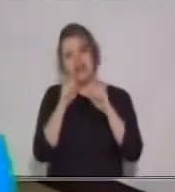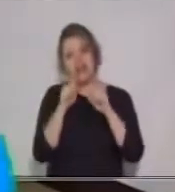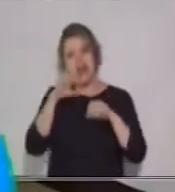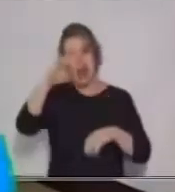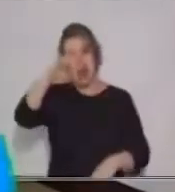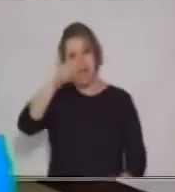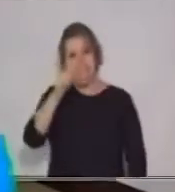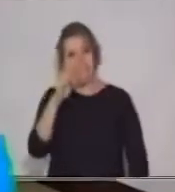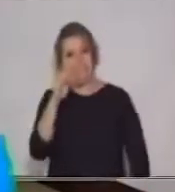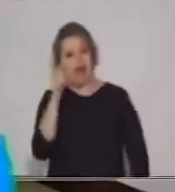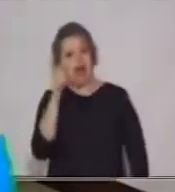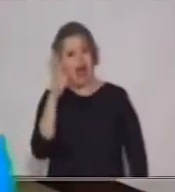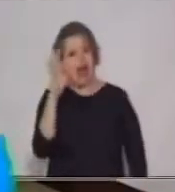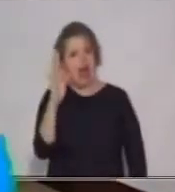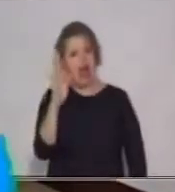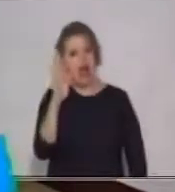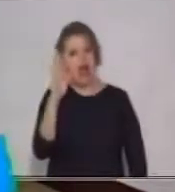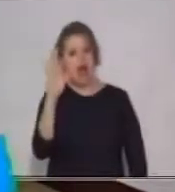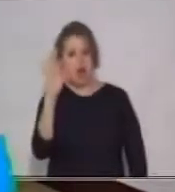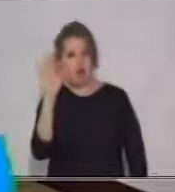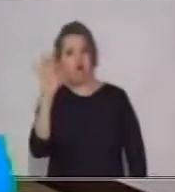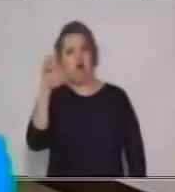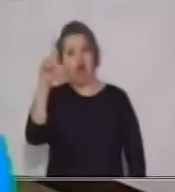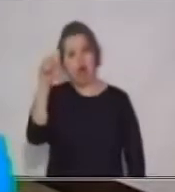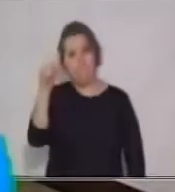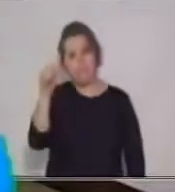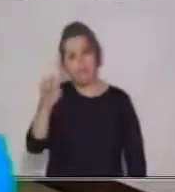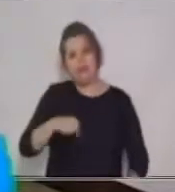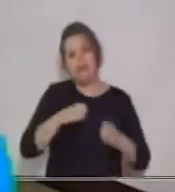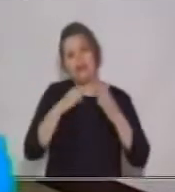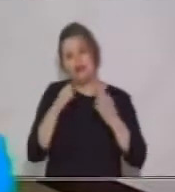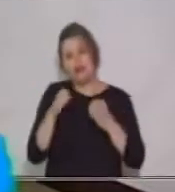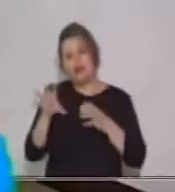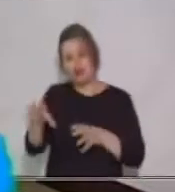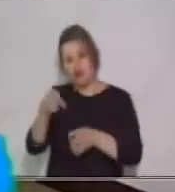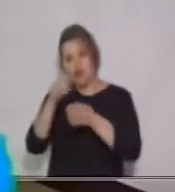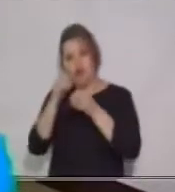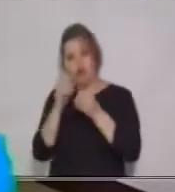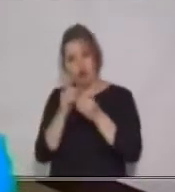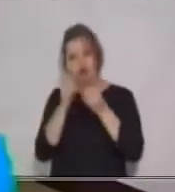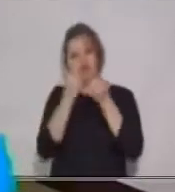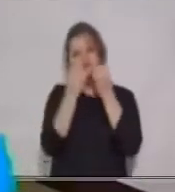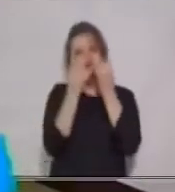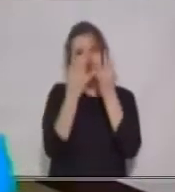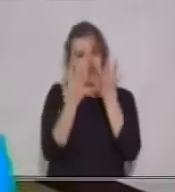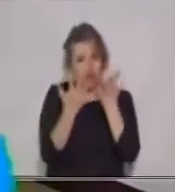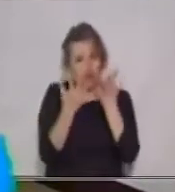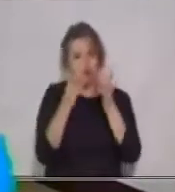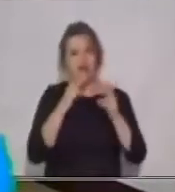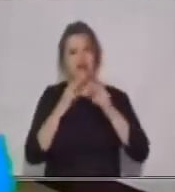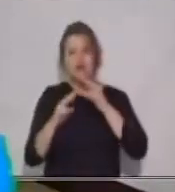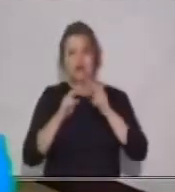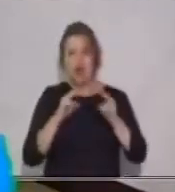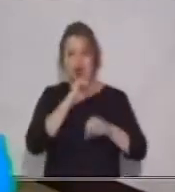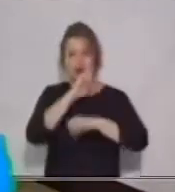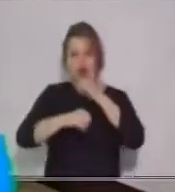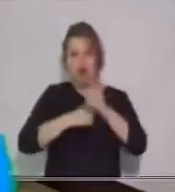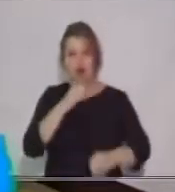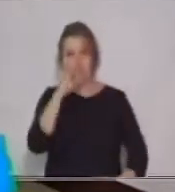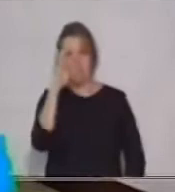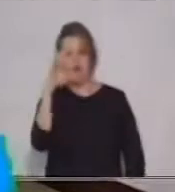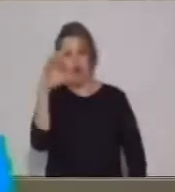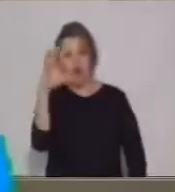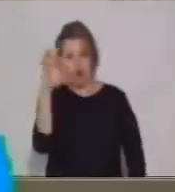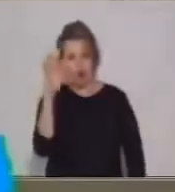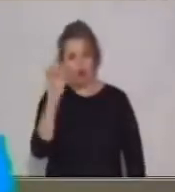puntos? Muy bien. Tomamos este valor que nos dio el foco y lo vamos a sustituir